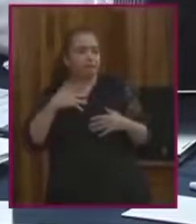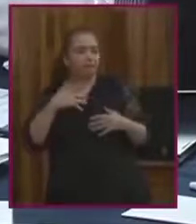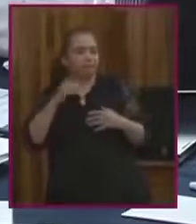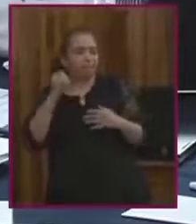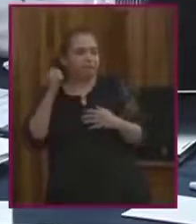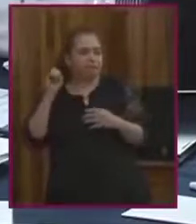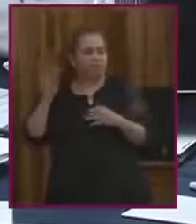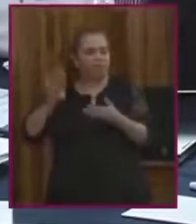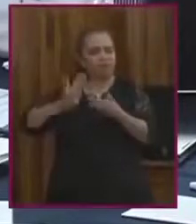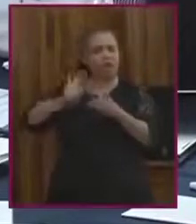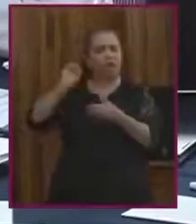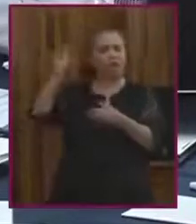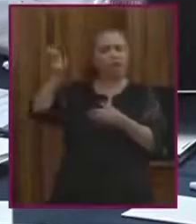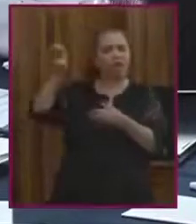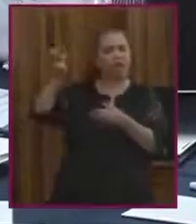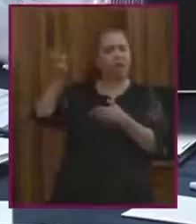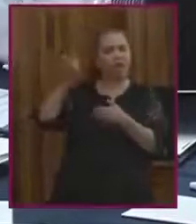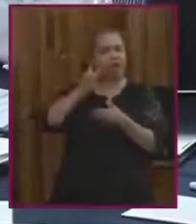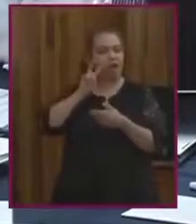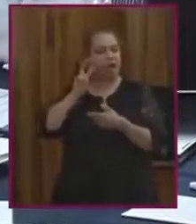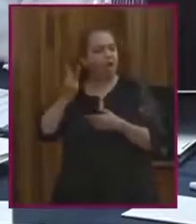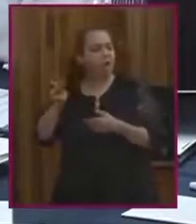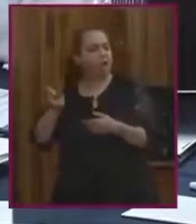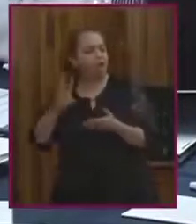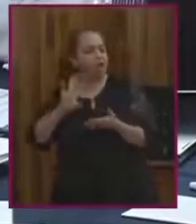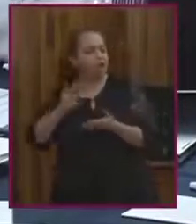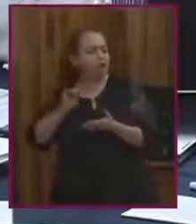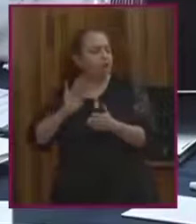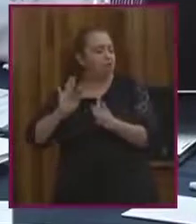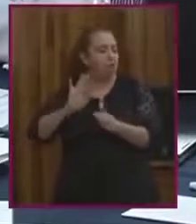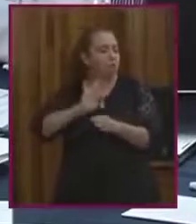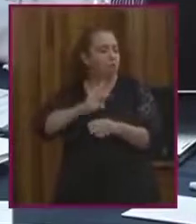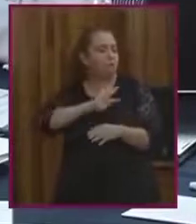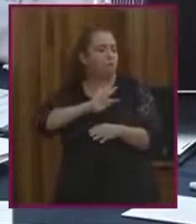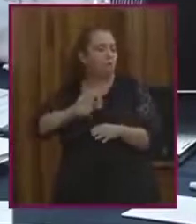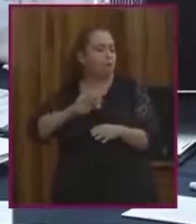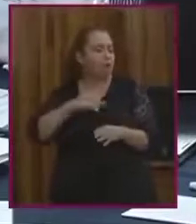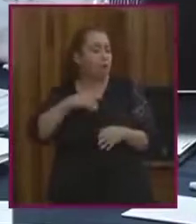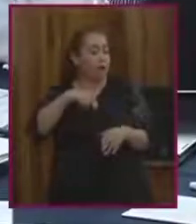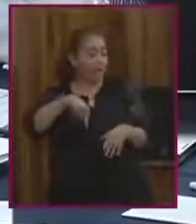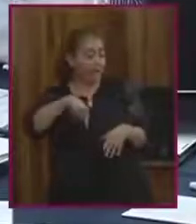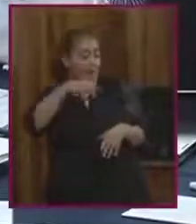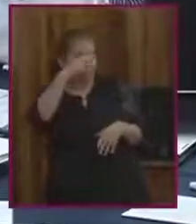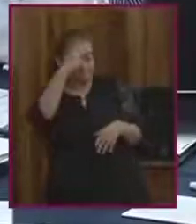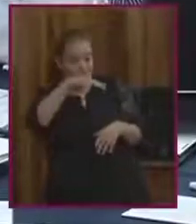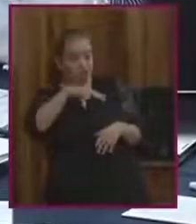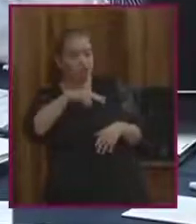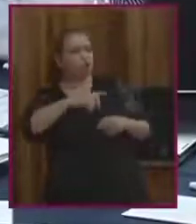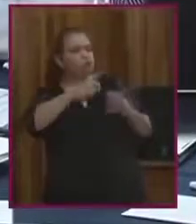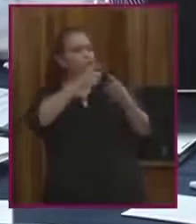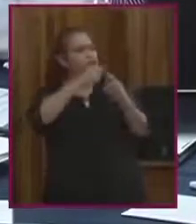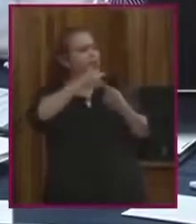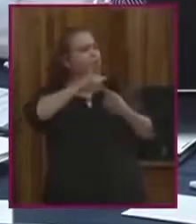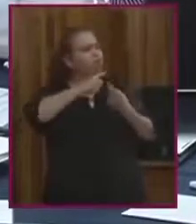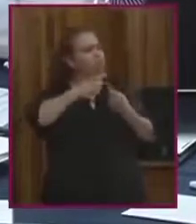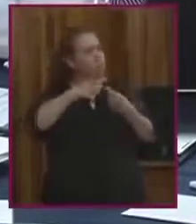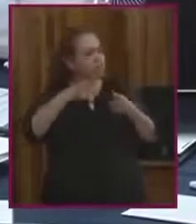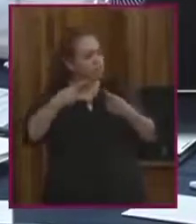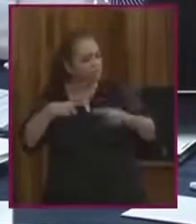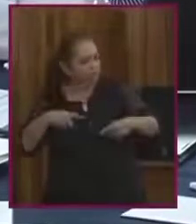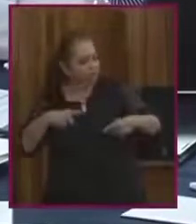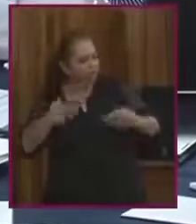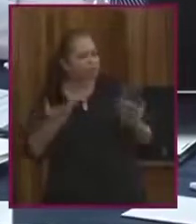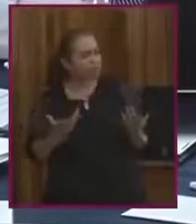grandes riquezas, una de las grandes riquezas que tiene México, y que es precisamente su diversidad. Tal vez por ello